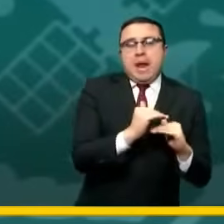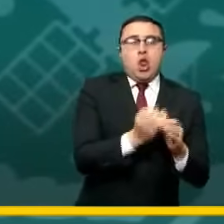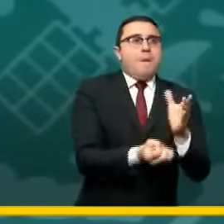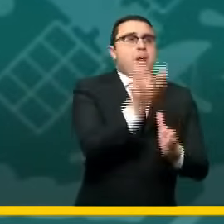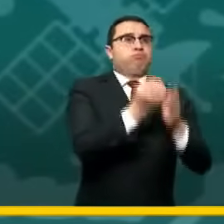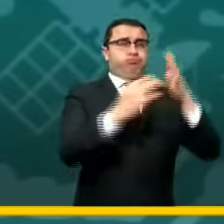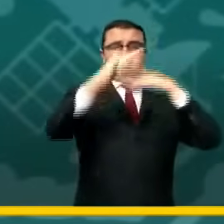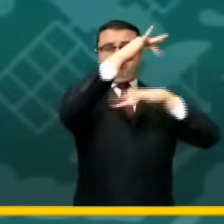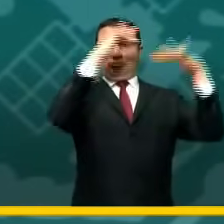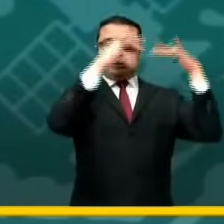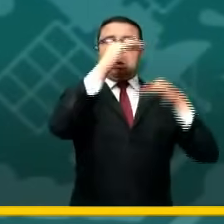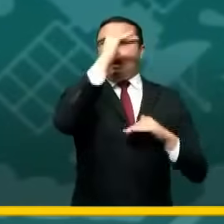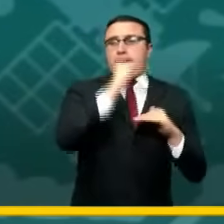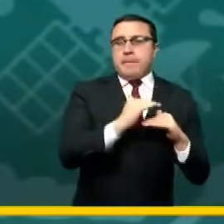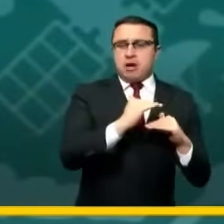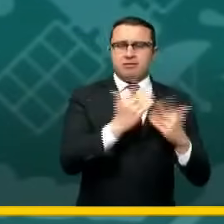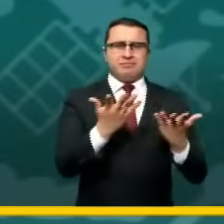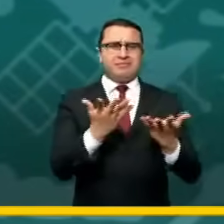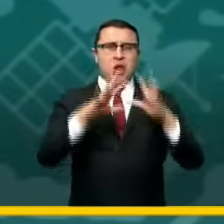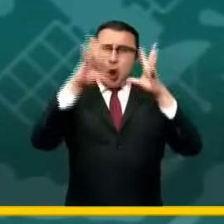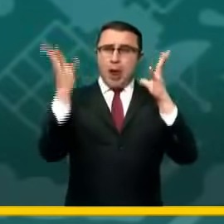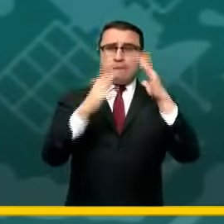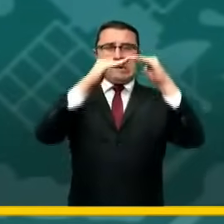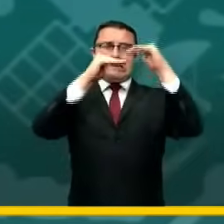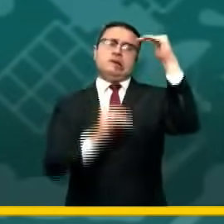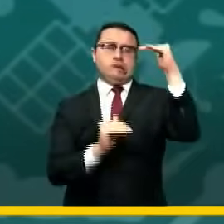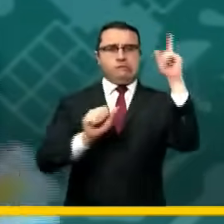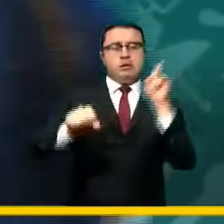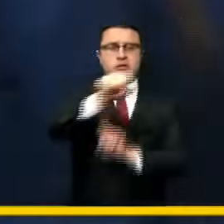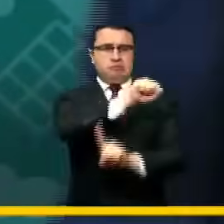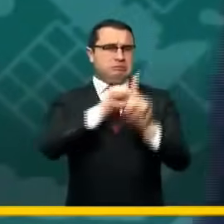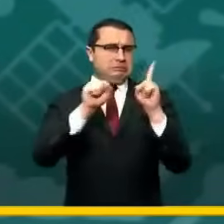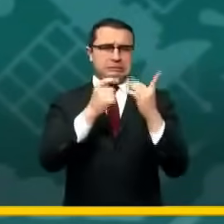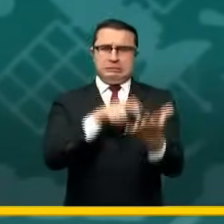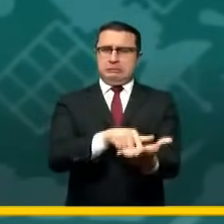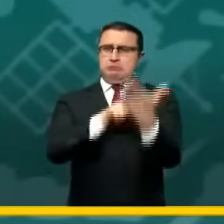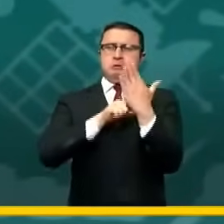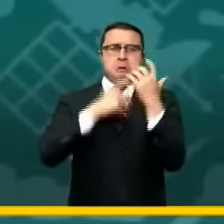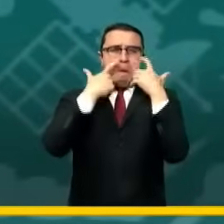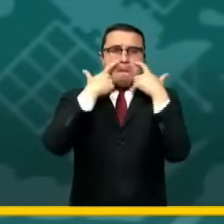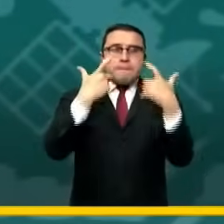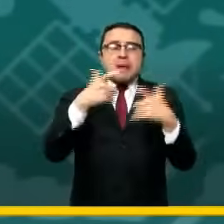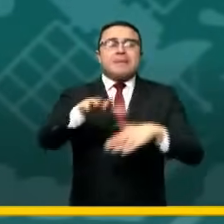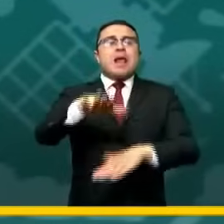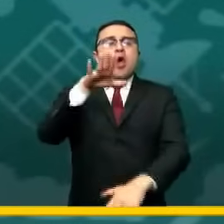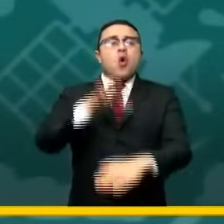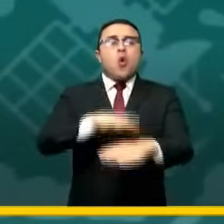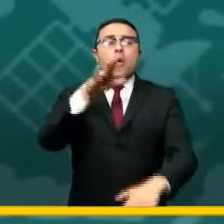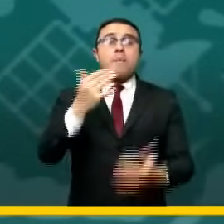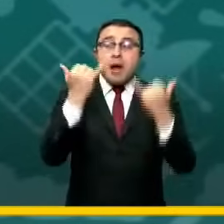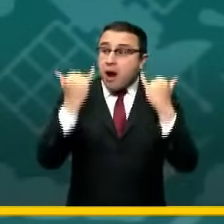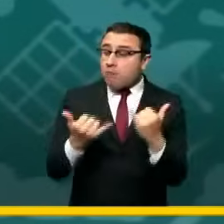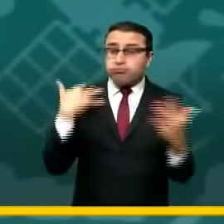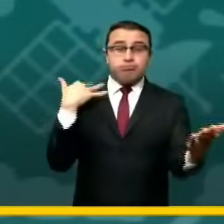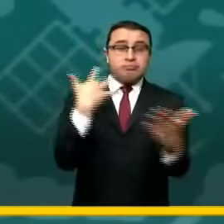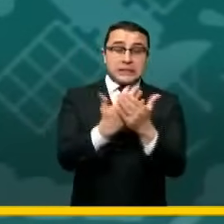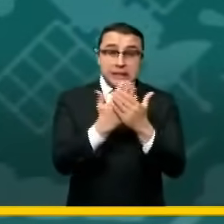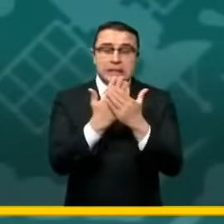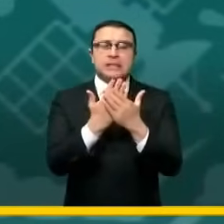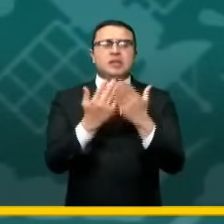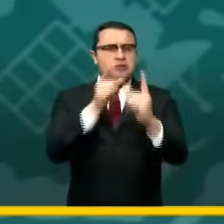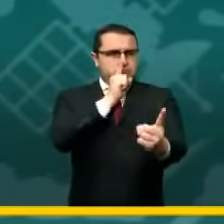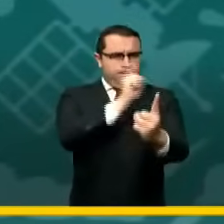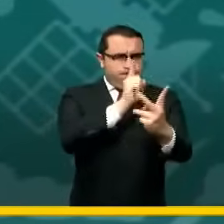Es esta desigualdad social sustancial en el mundo de hoy la causa por la cual ha fracasado